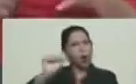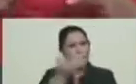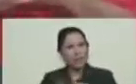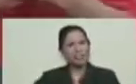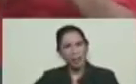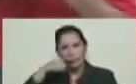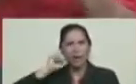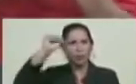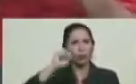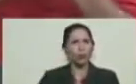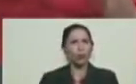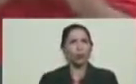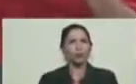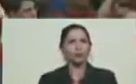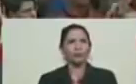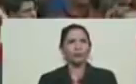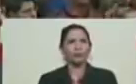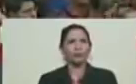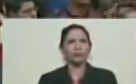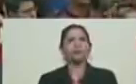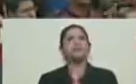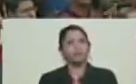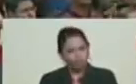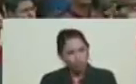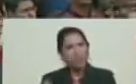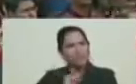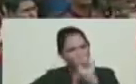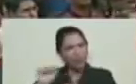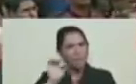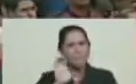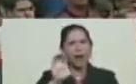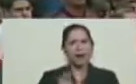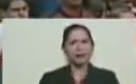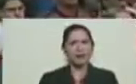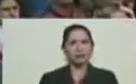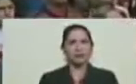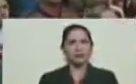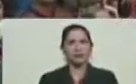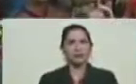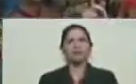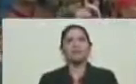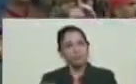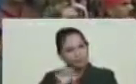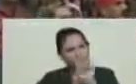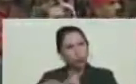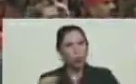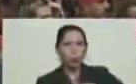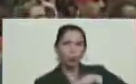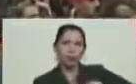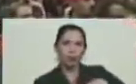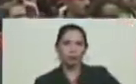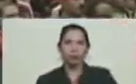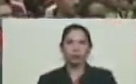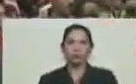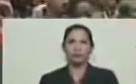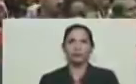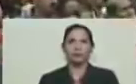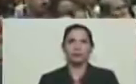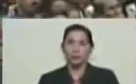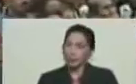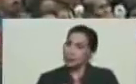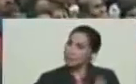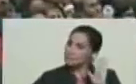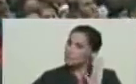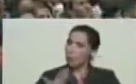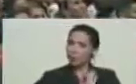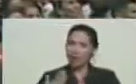presidente Nicolás Maduro, a defender la patria, a defender la revolución. Y es importante